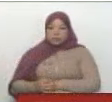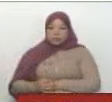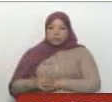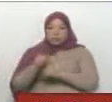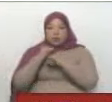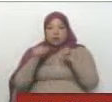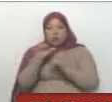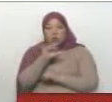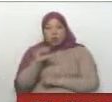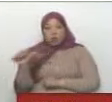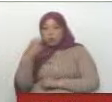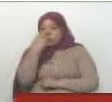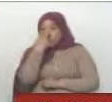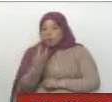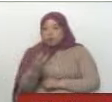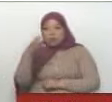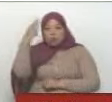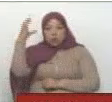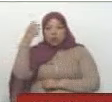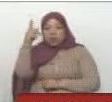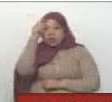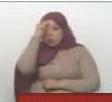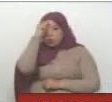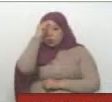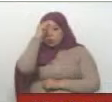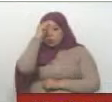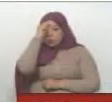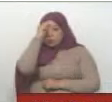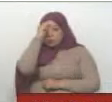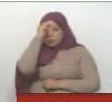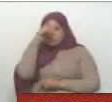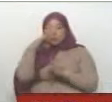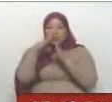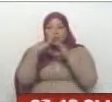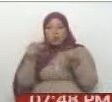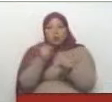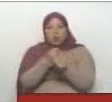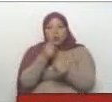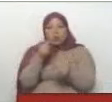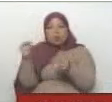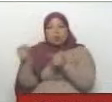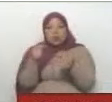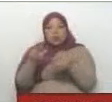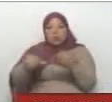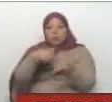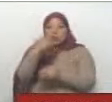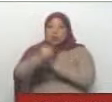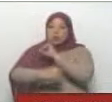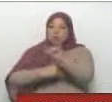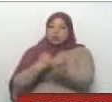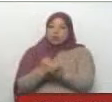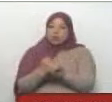Final de la semana nos visita el canciller de Turquía. A todos los que yo hablo aquí a nivel nacional e